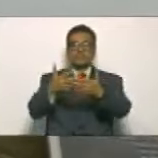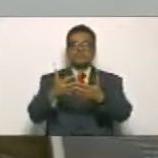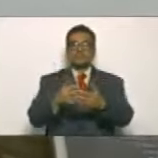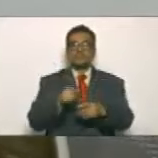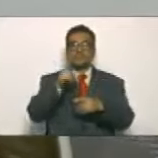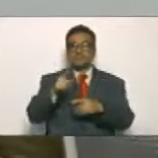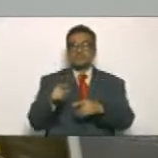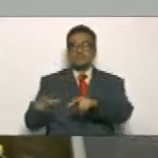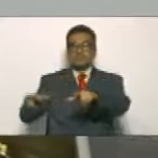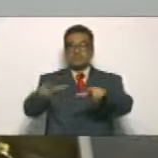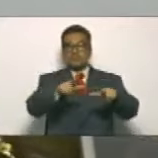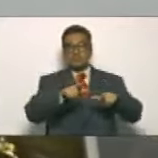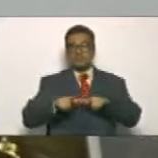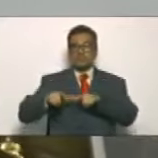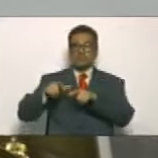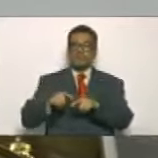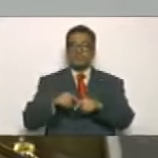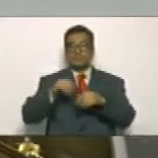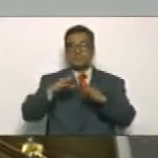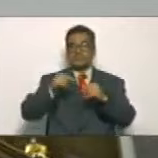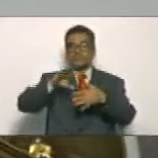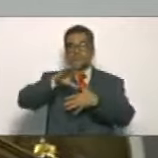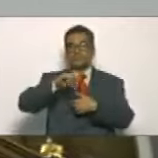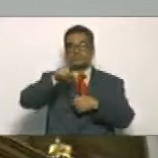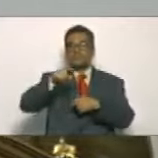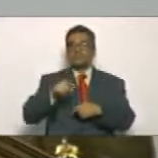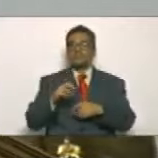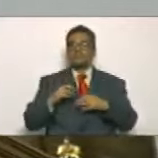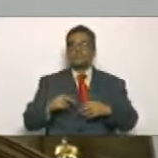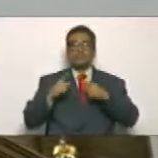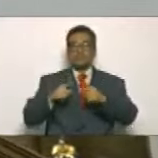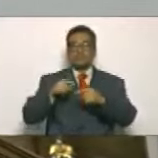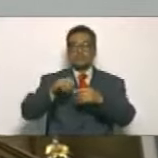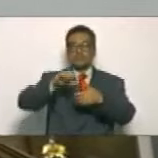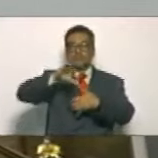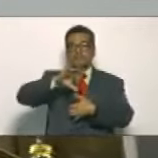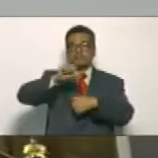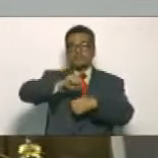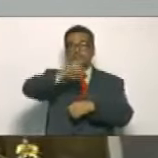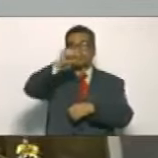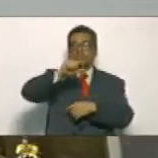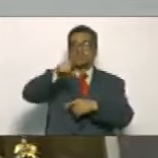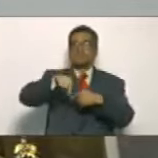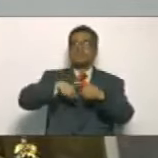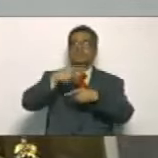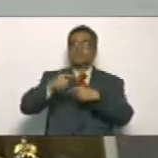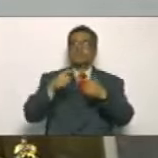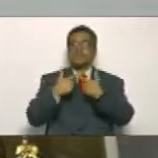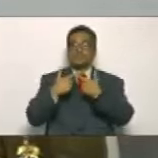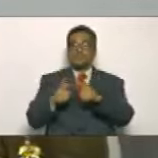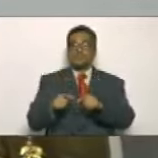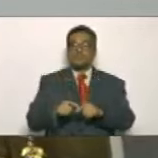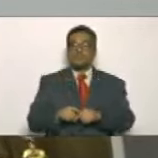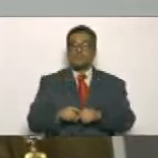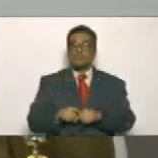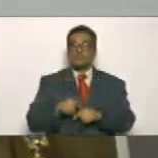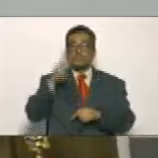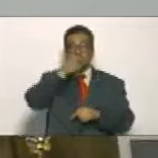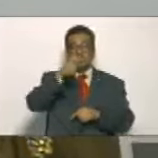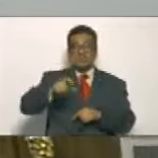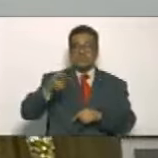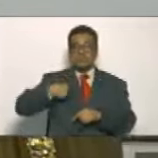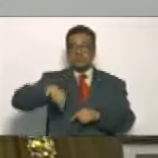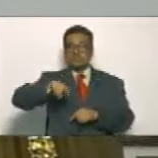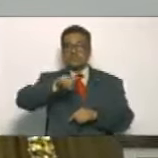en estas tierras y en el continente, en este caso en América del Sur, por la independencia. Pueblo